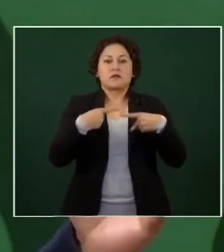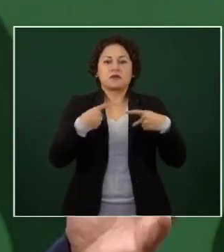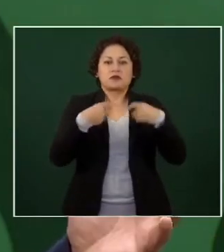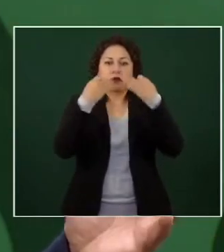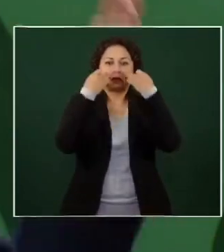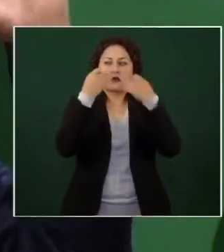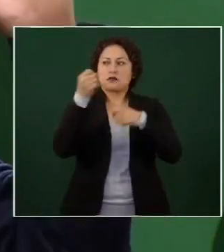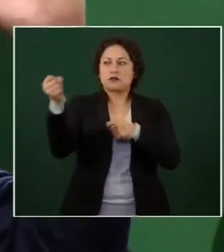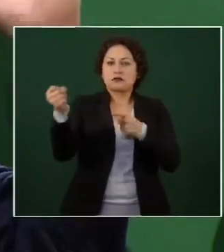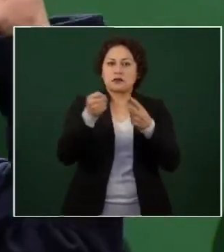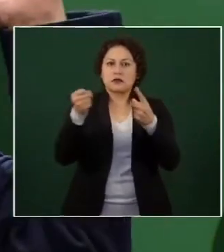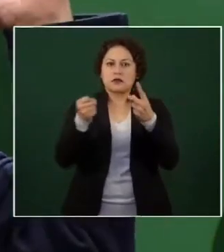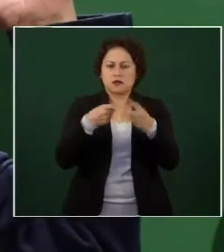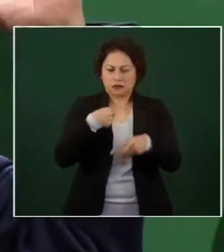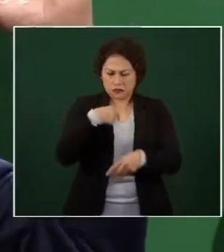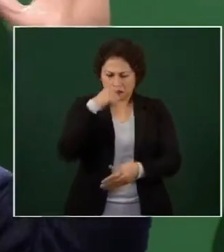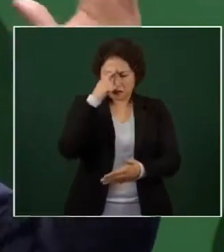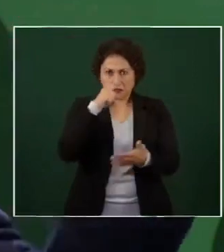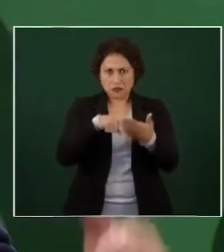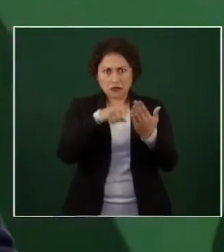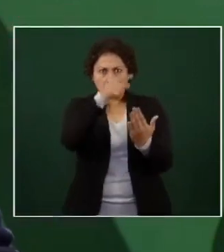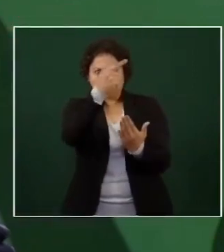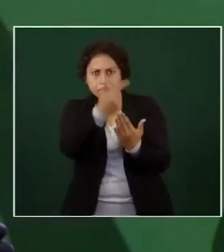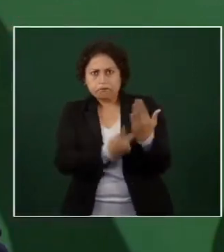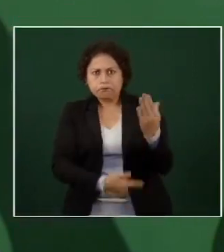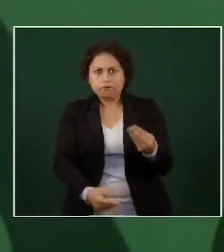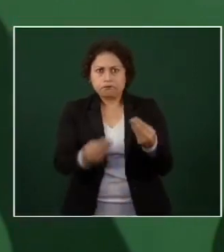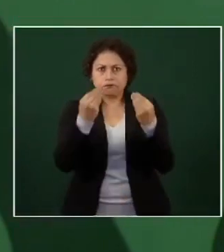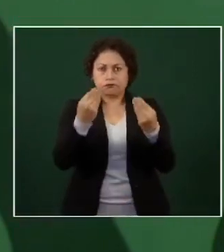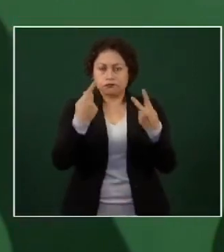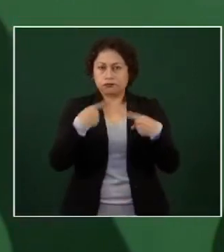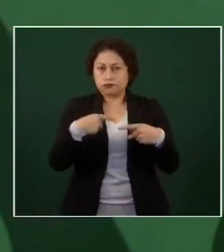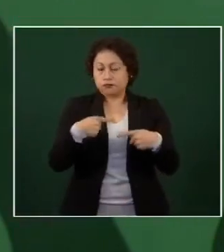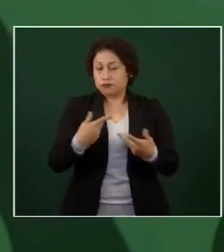testigos, tengo entendido que son muchos,